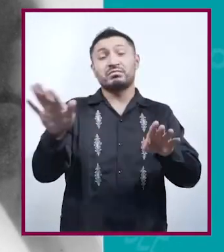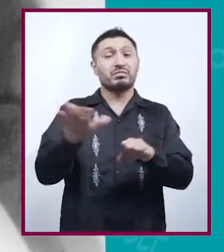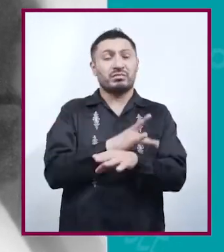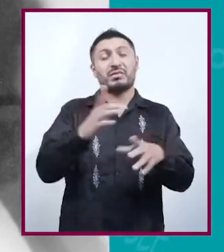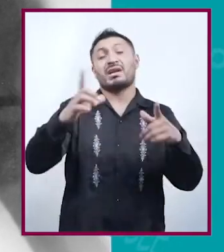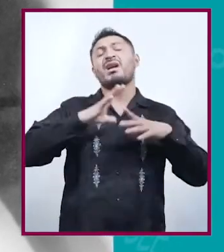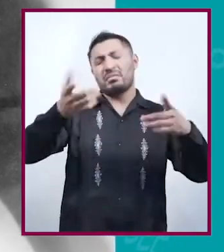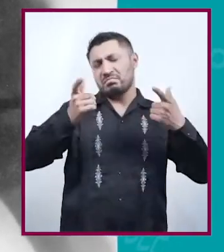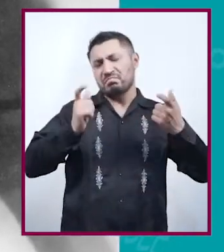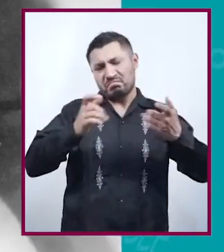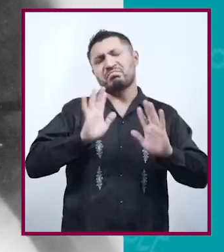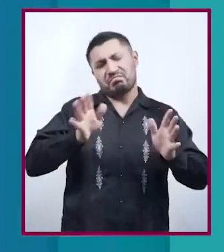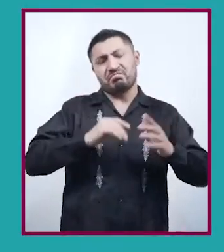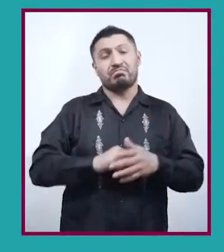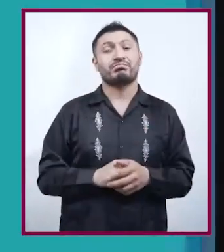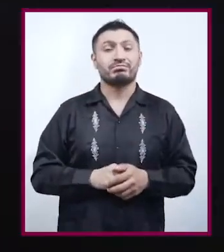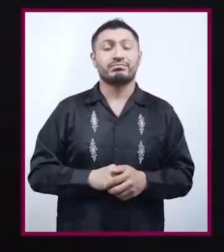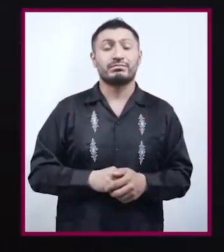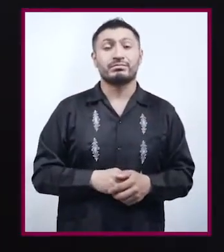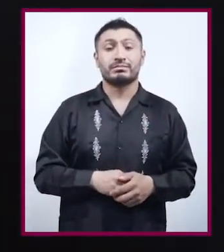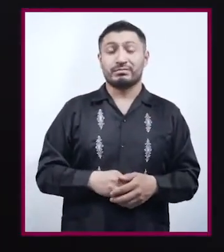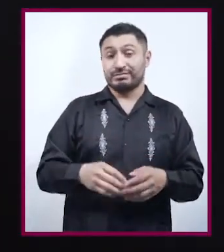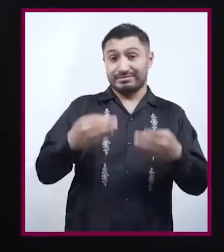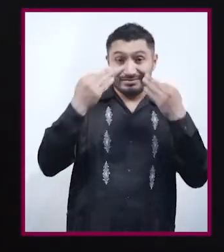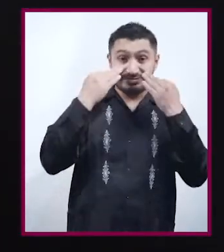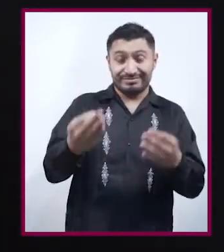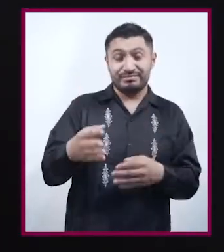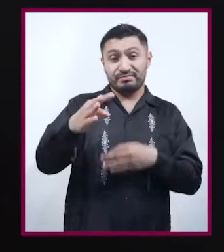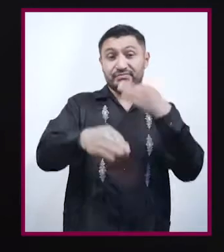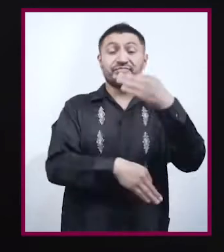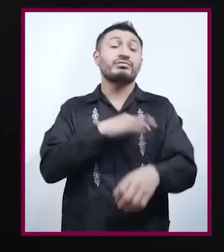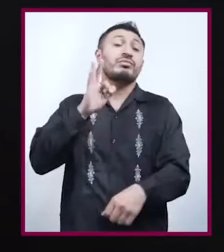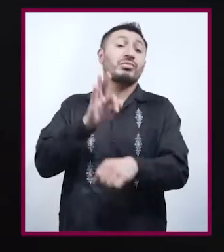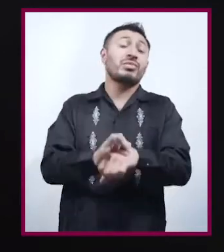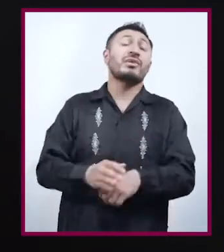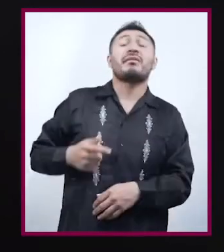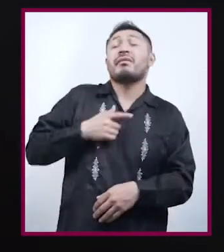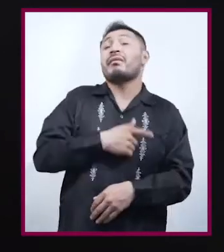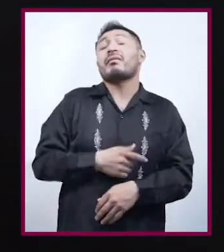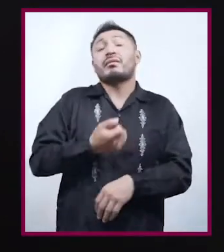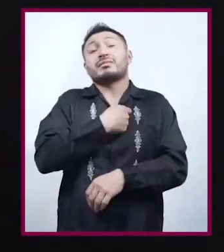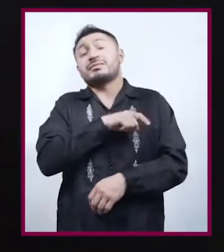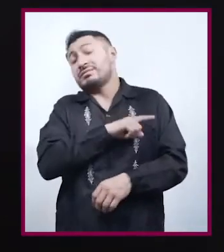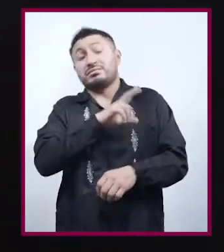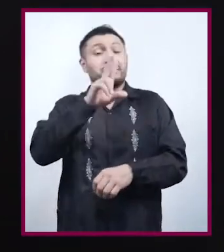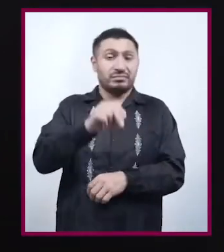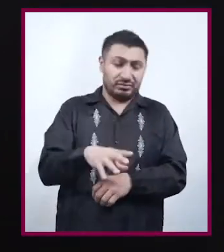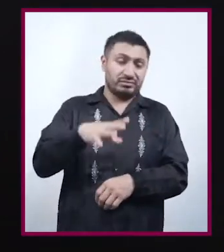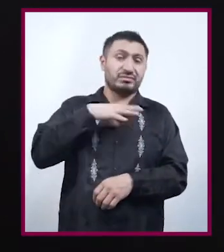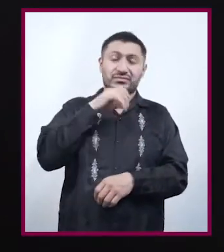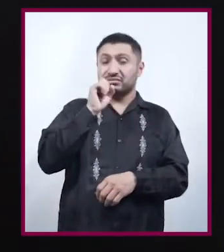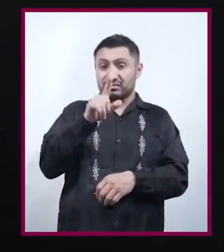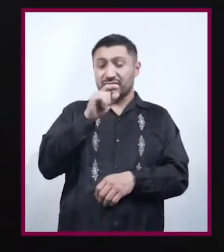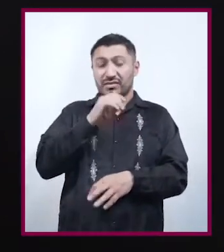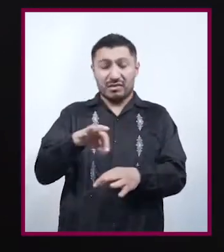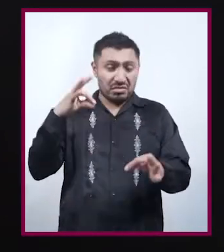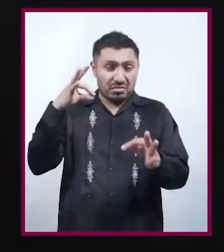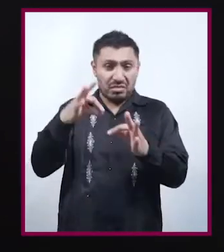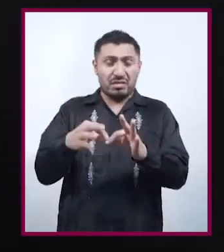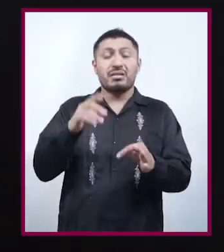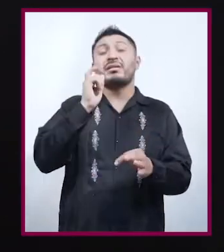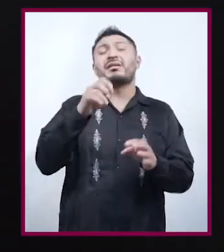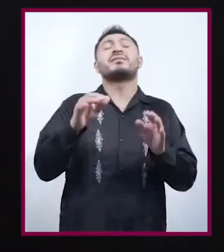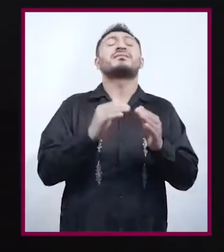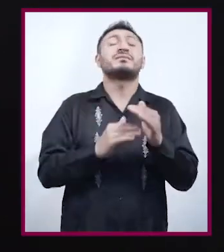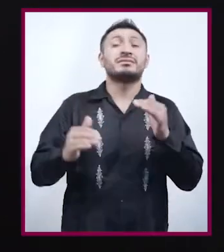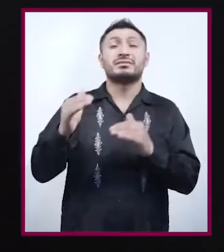ganar dinero porque ya tenía. Como puedes ver, no todo es protección, comodidad y salud. El calzado también